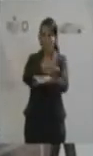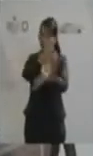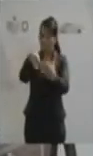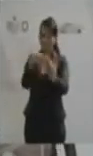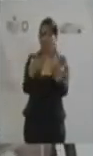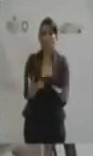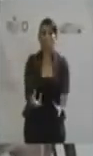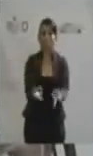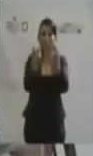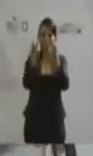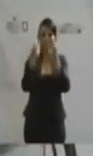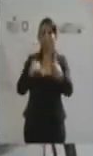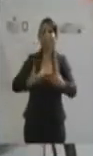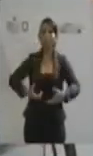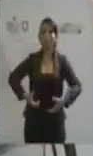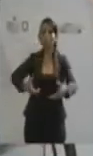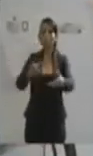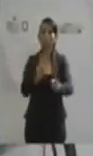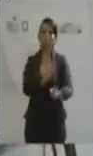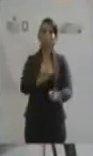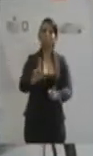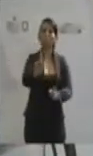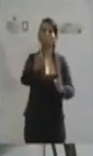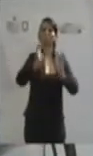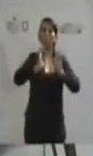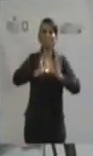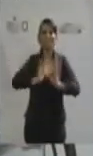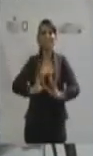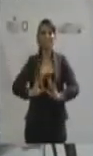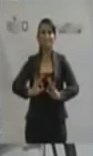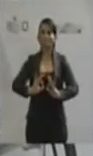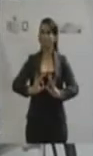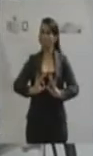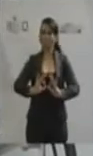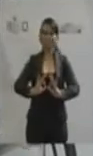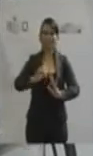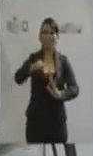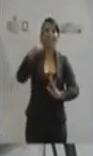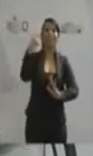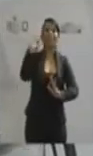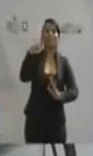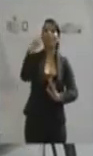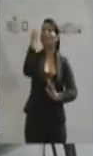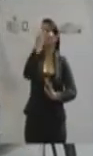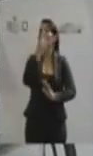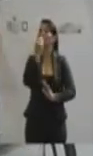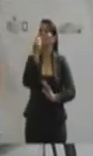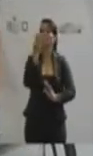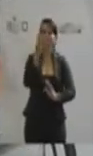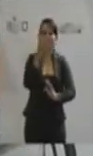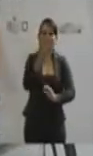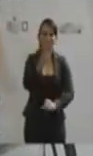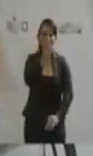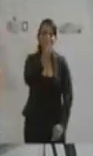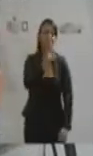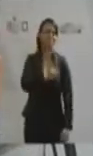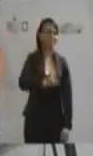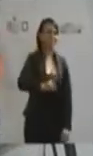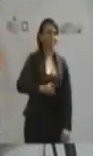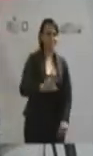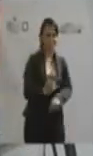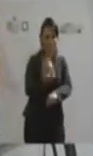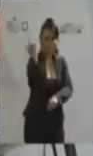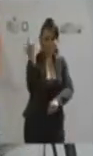las calles de querétaro por más que aquí digan que estamos que esté el querétaro es muy bonito no es cierto si queremos los queretanos